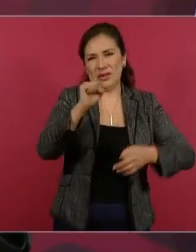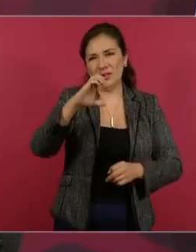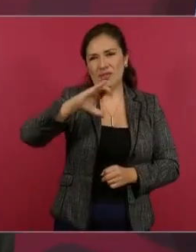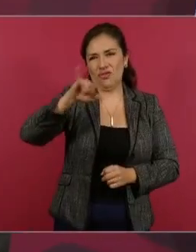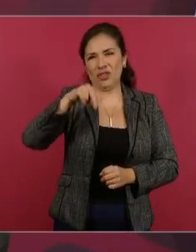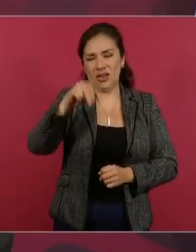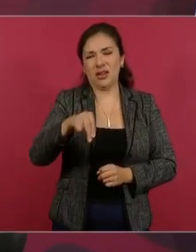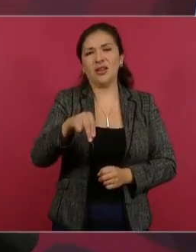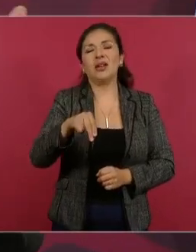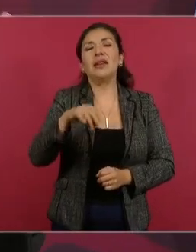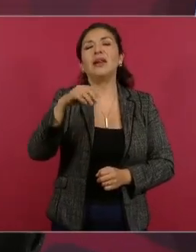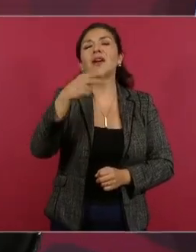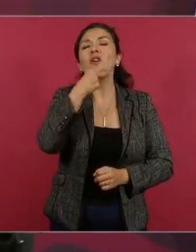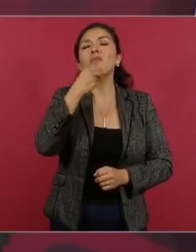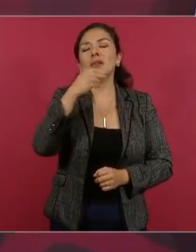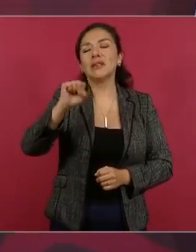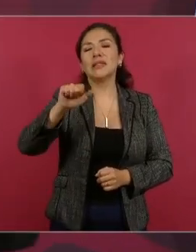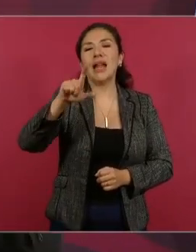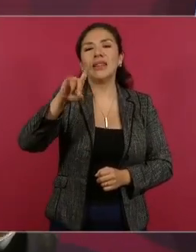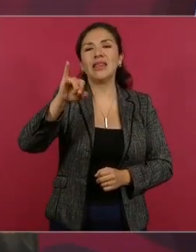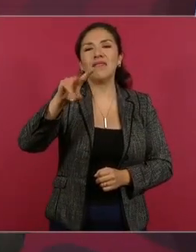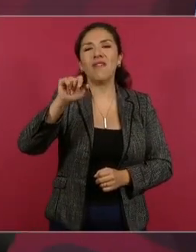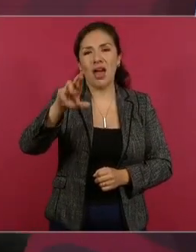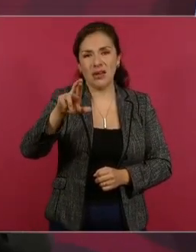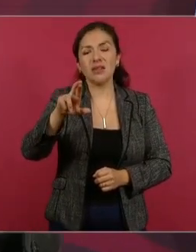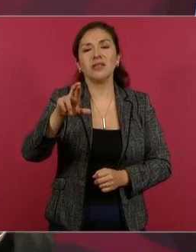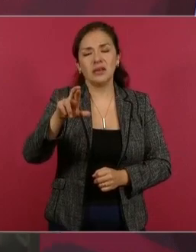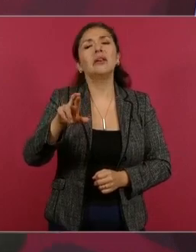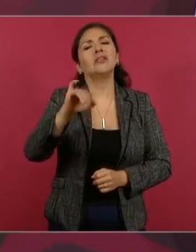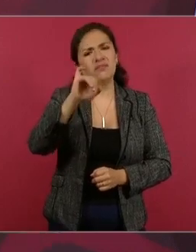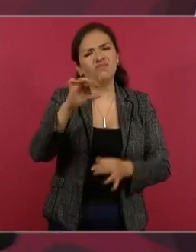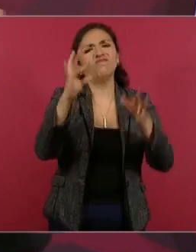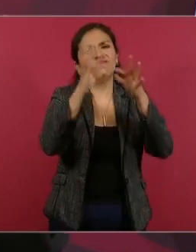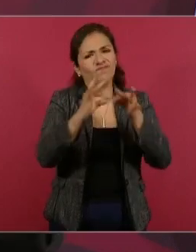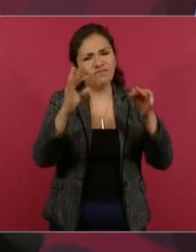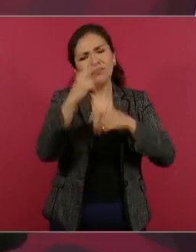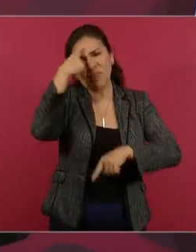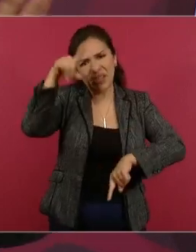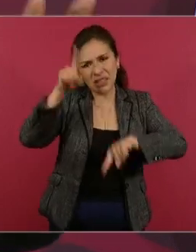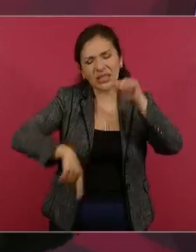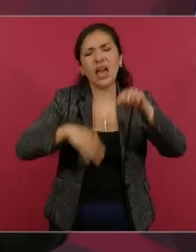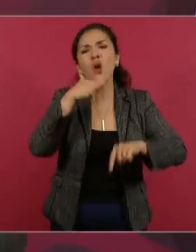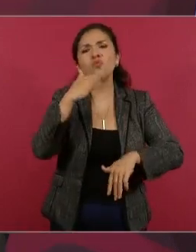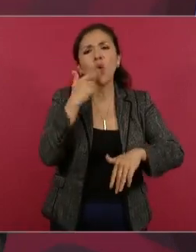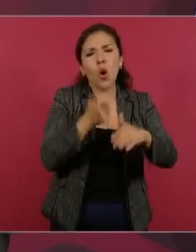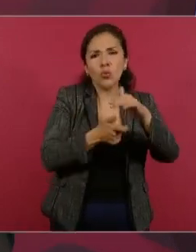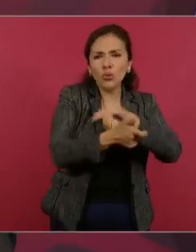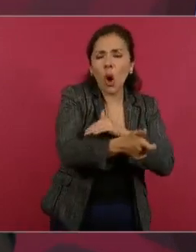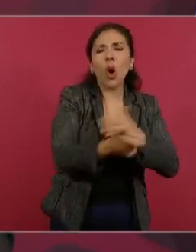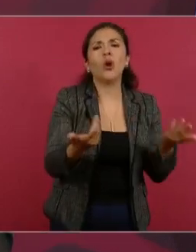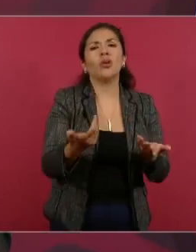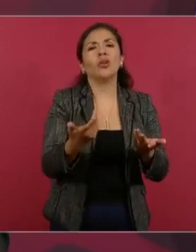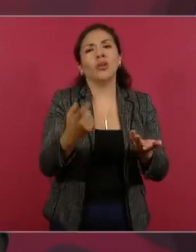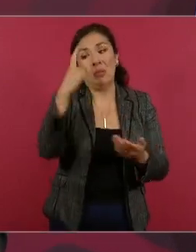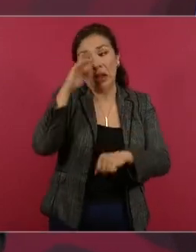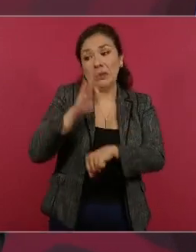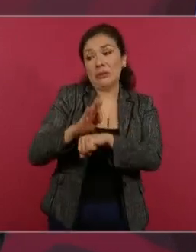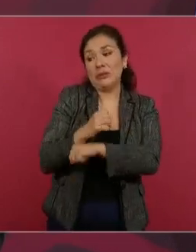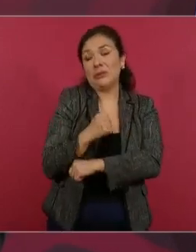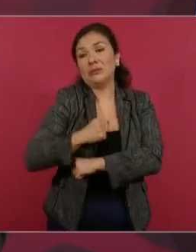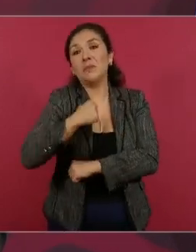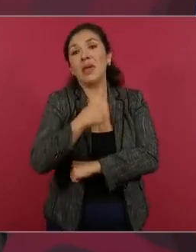pues se hablaba del combate a la corrupción, del combate al nepotismo.